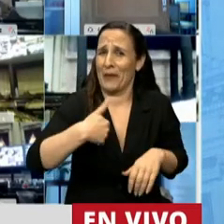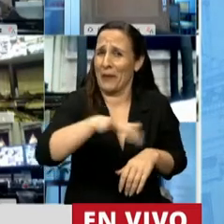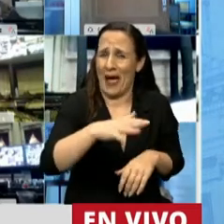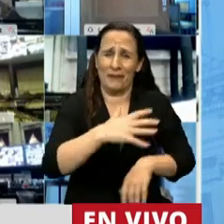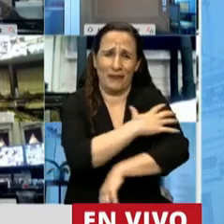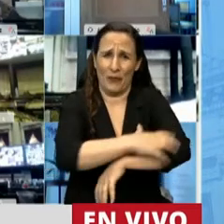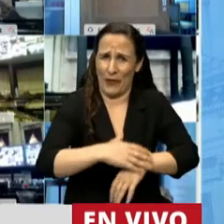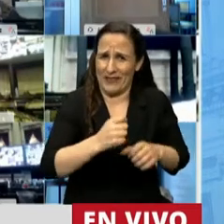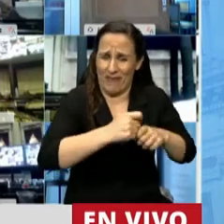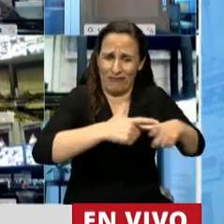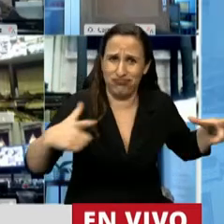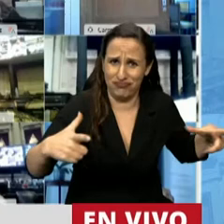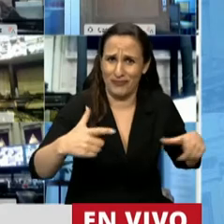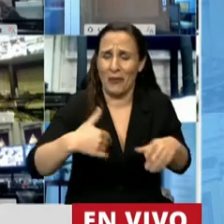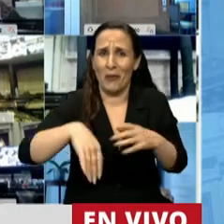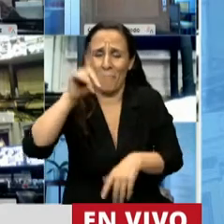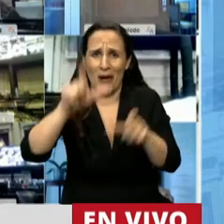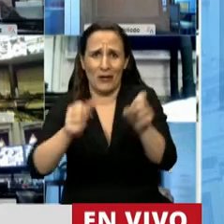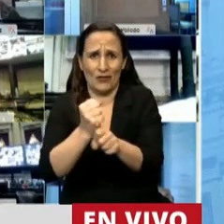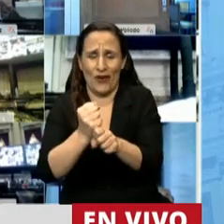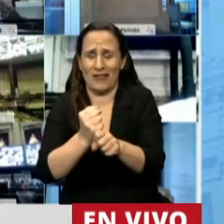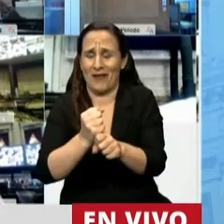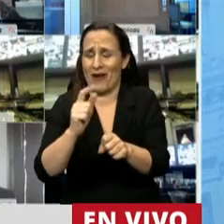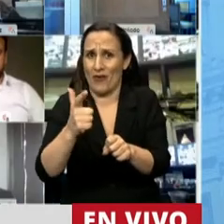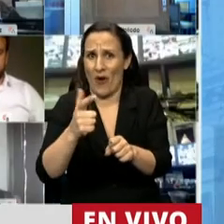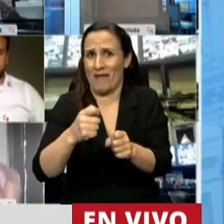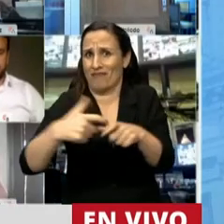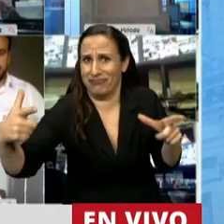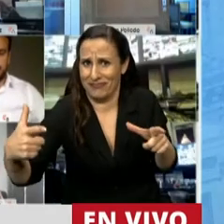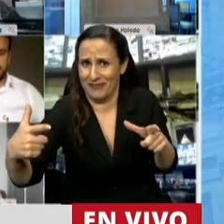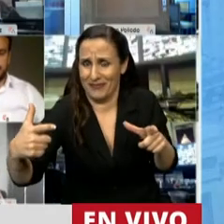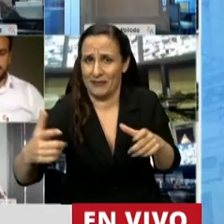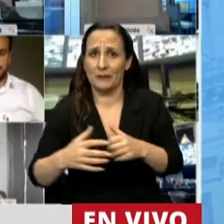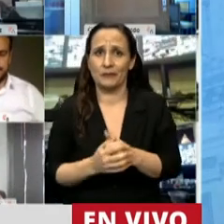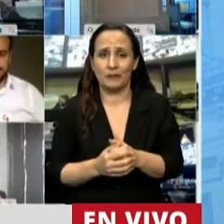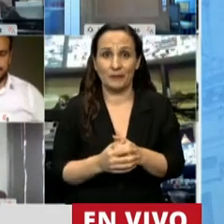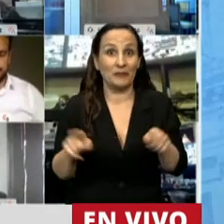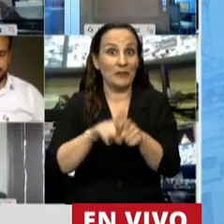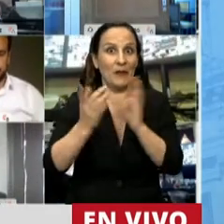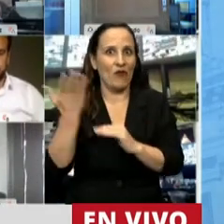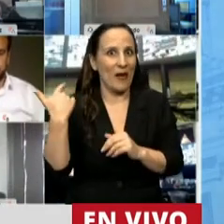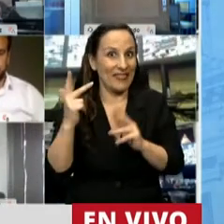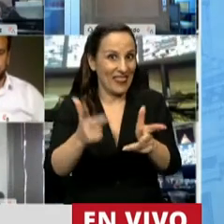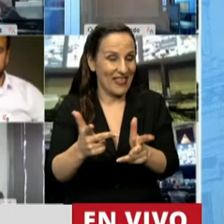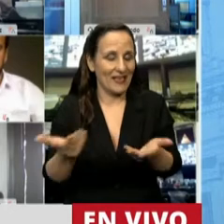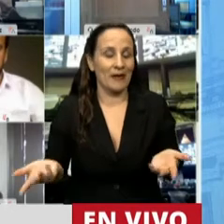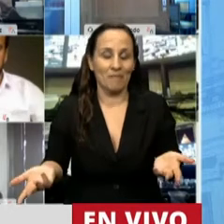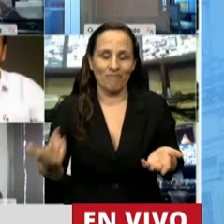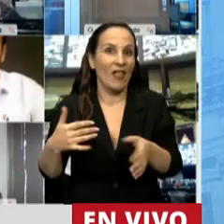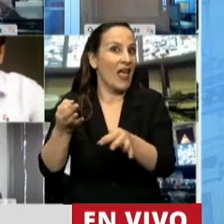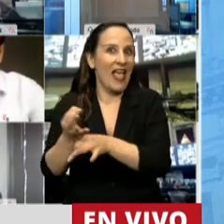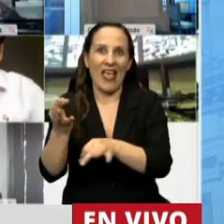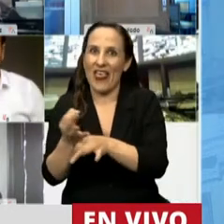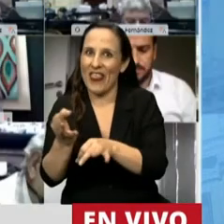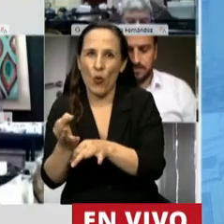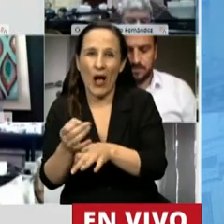niveles de pobreza y mayor cantidad de desempleos en nuestro país. Y como decía antes, la educación no